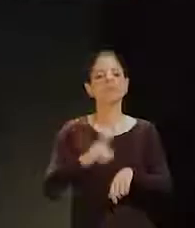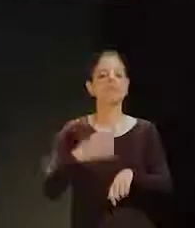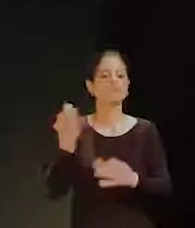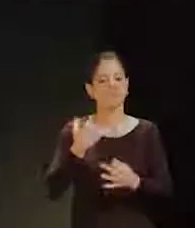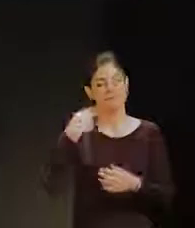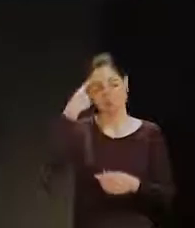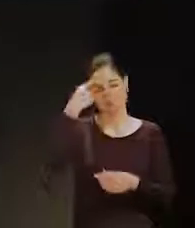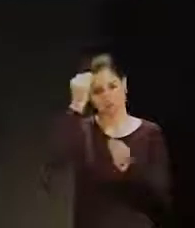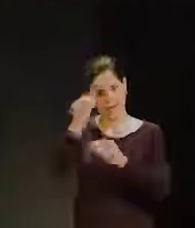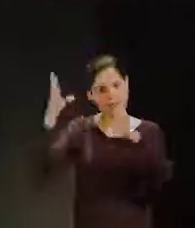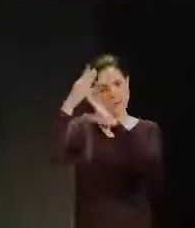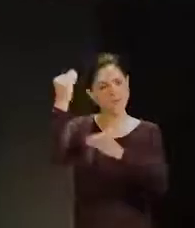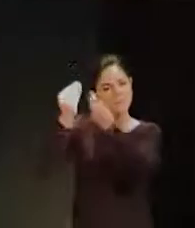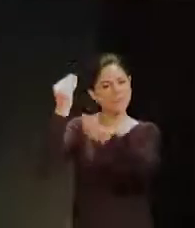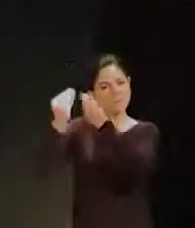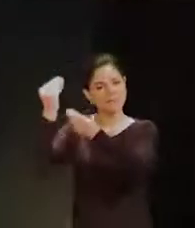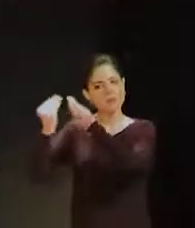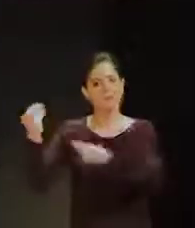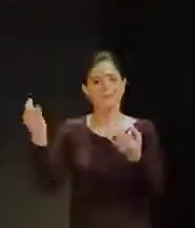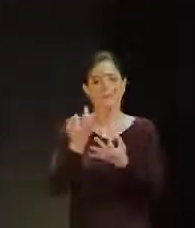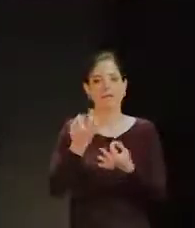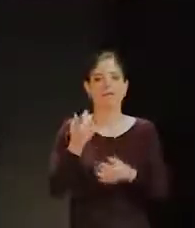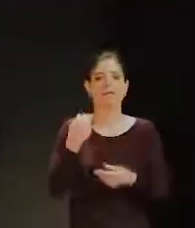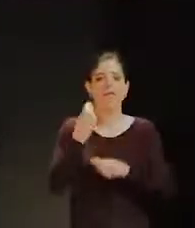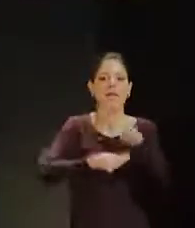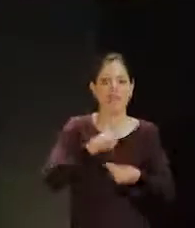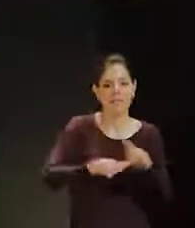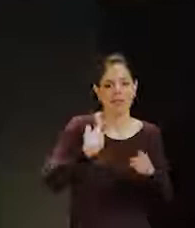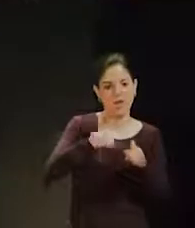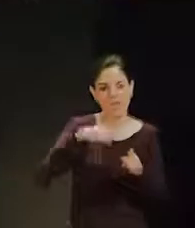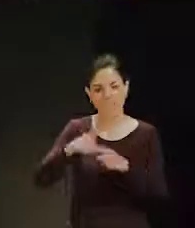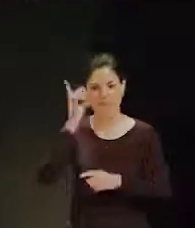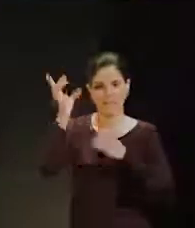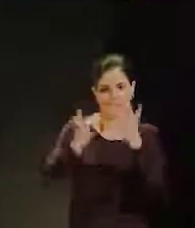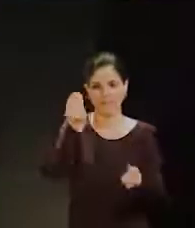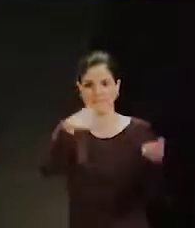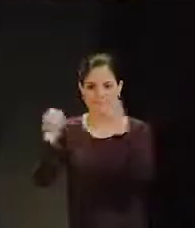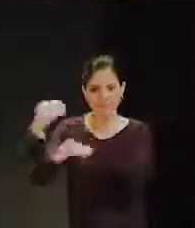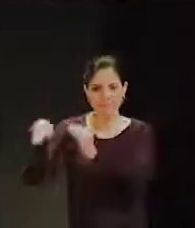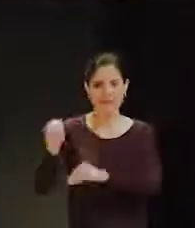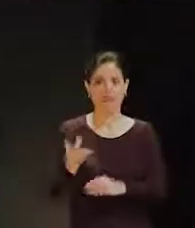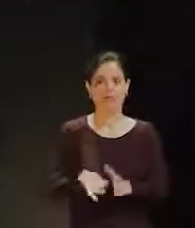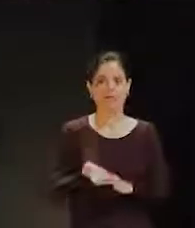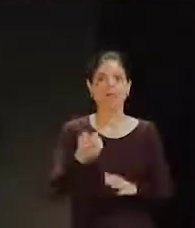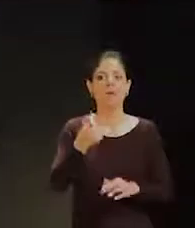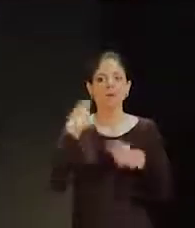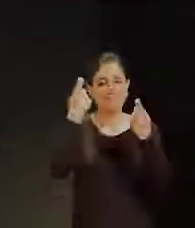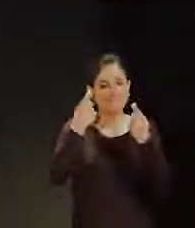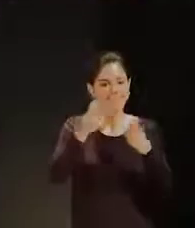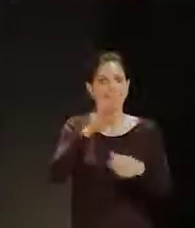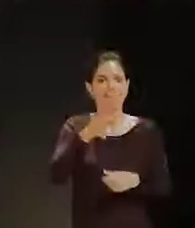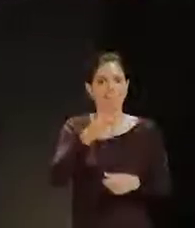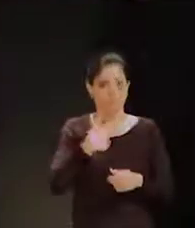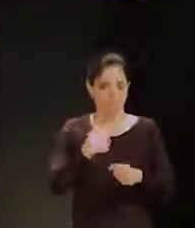meta cabeza que va pensando que tengo de hacer Bambi, tengo de inventar cosas por reproporme y